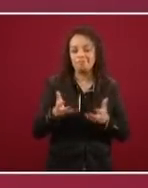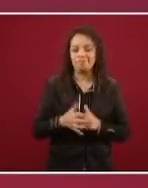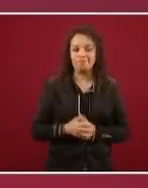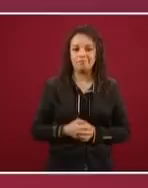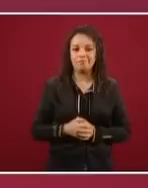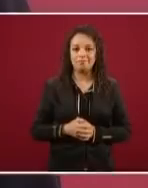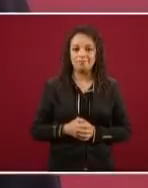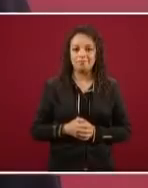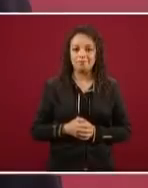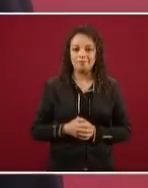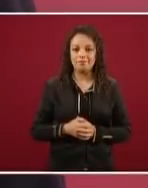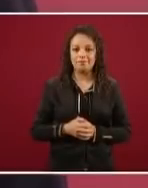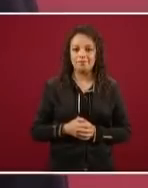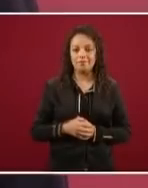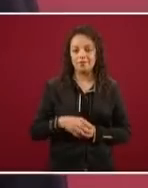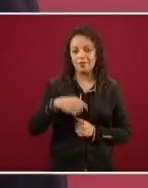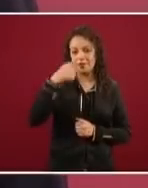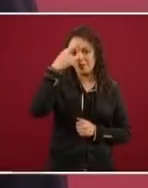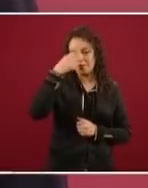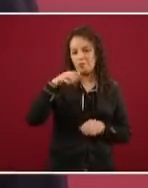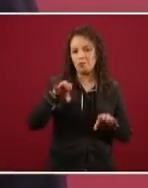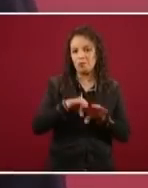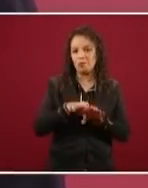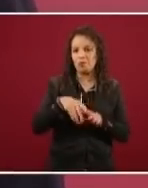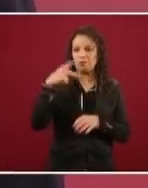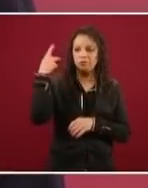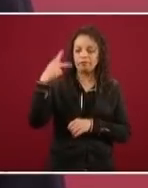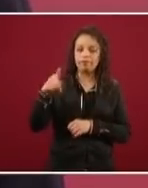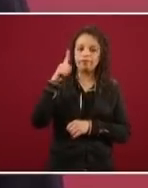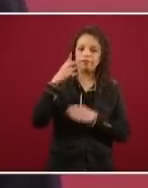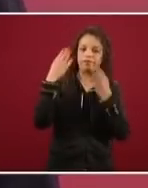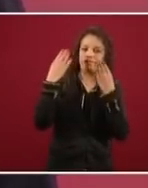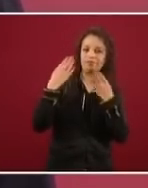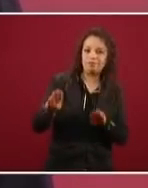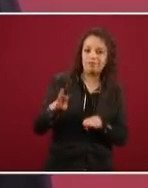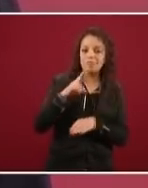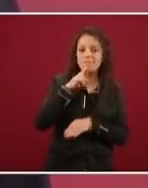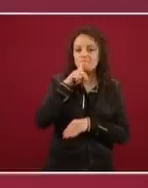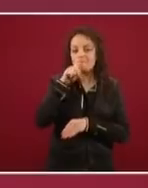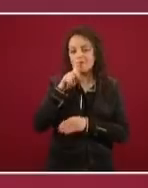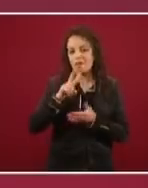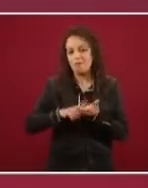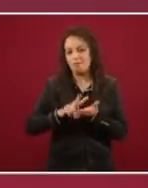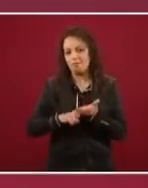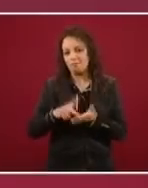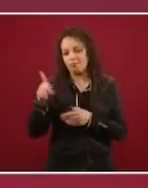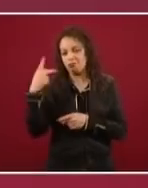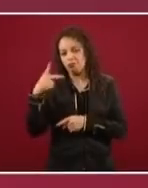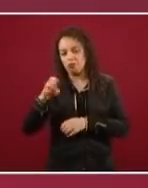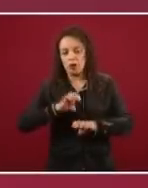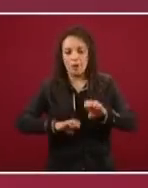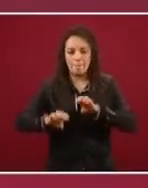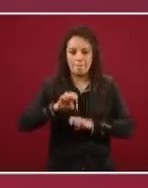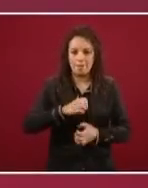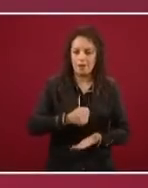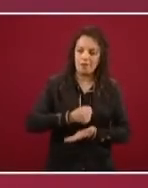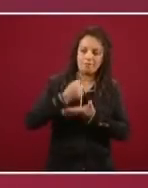colocaciones en bolsa este el valor de sus acciones